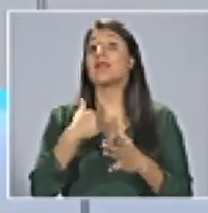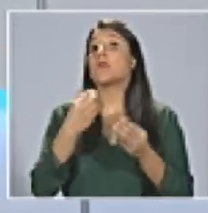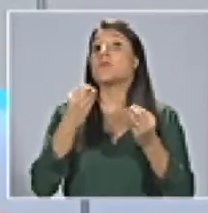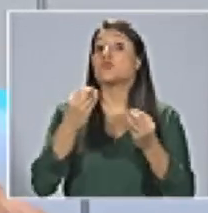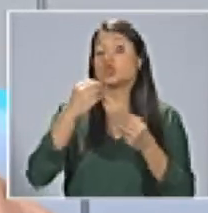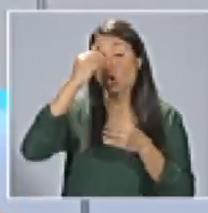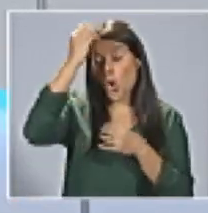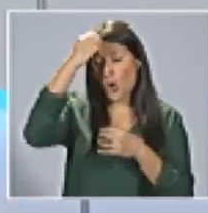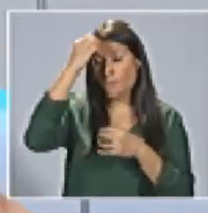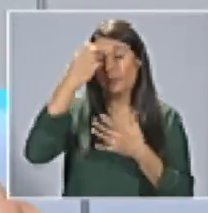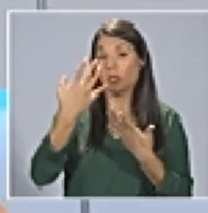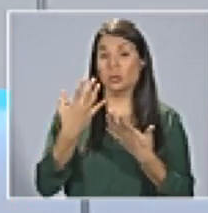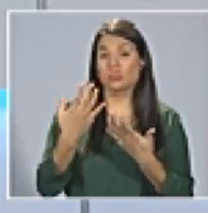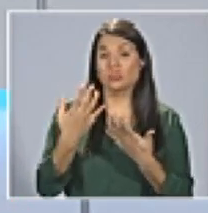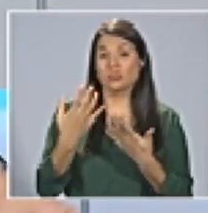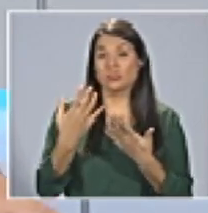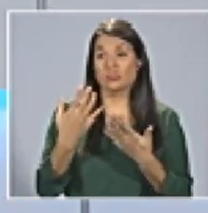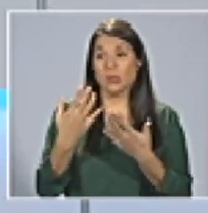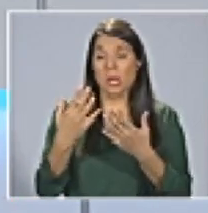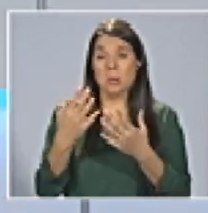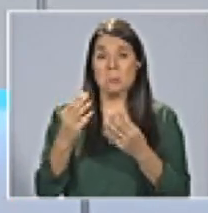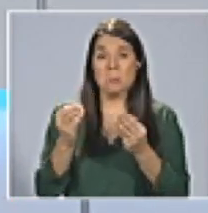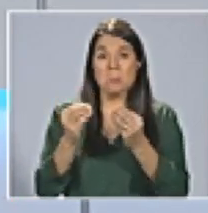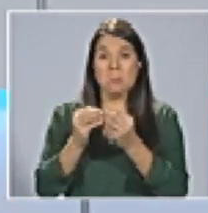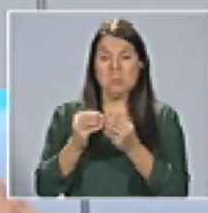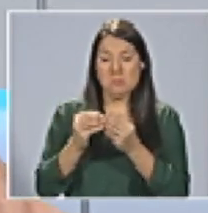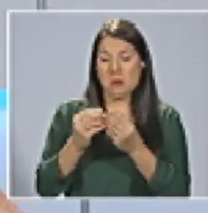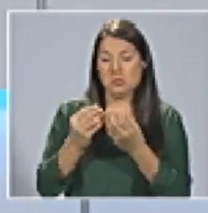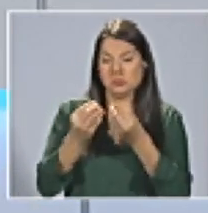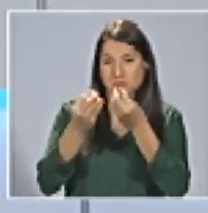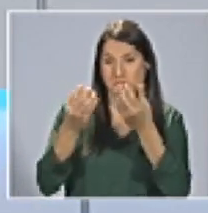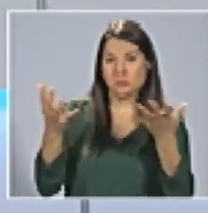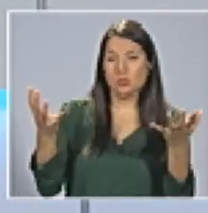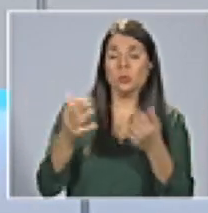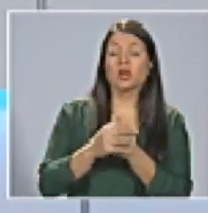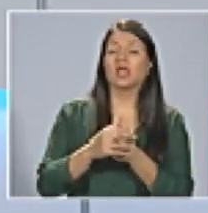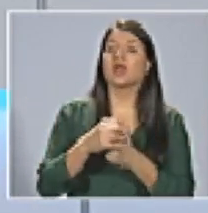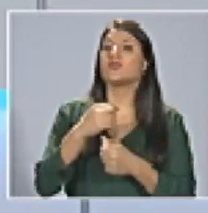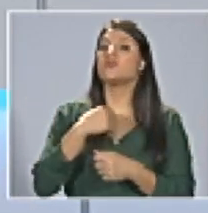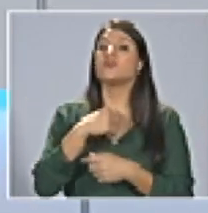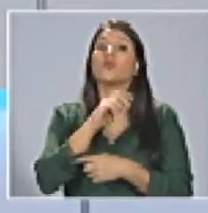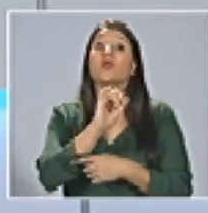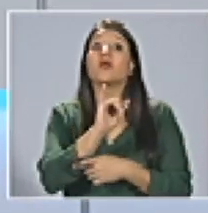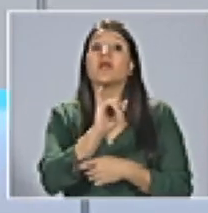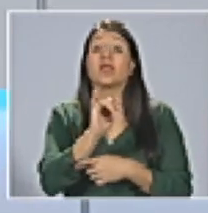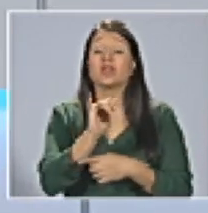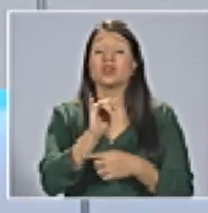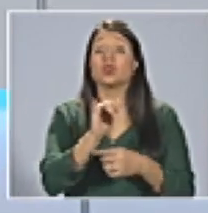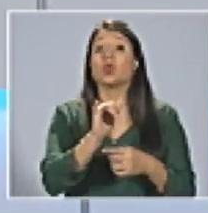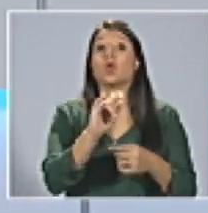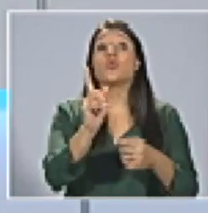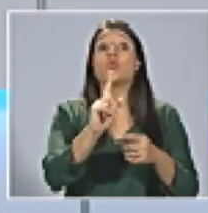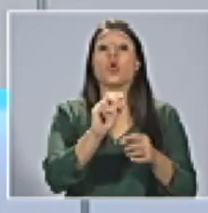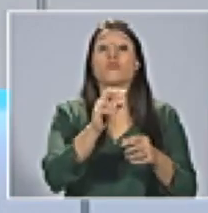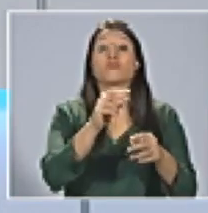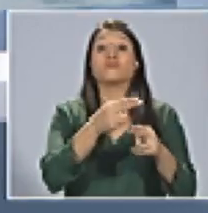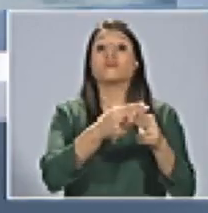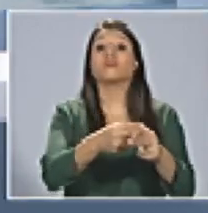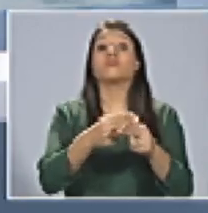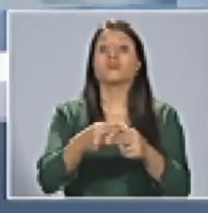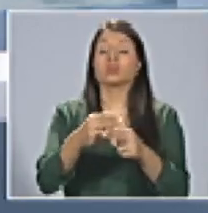otra manera. Yo veo con preocupación esos argumentos de despolitizar la elección de magistrados, porque eso es